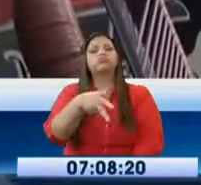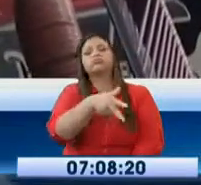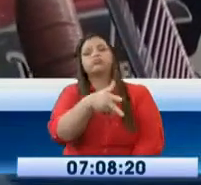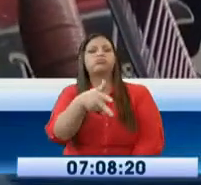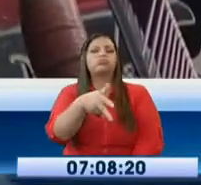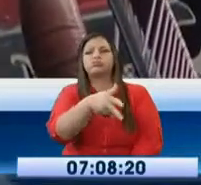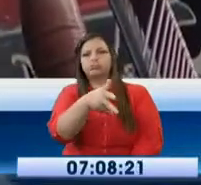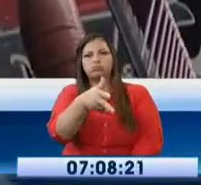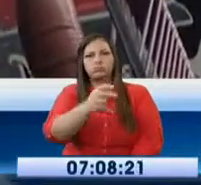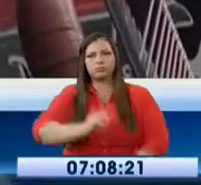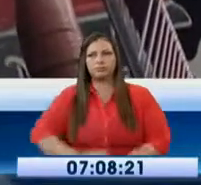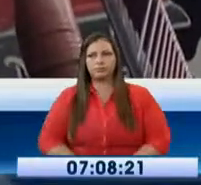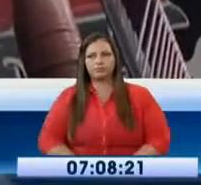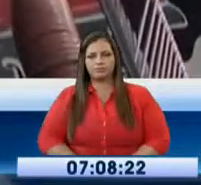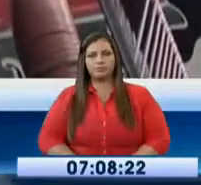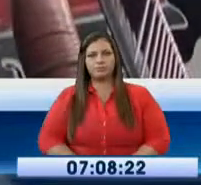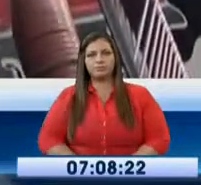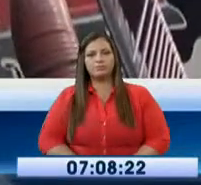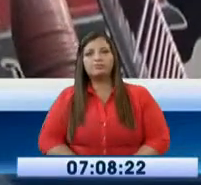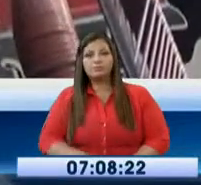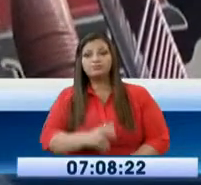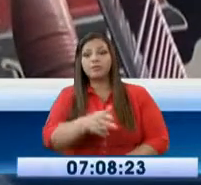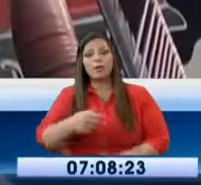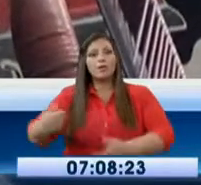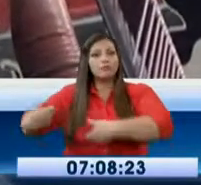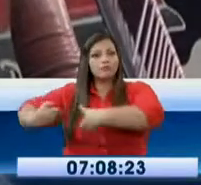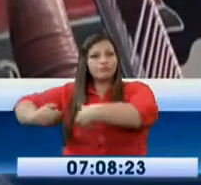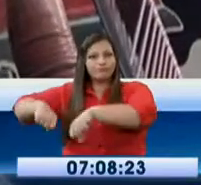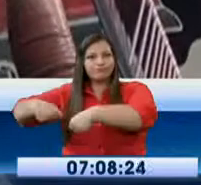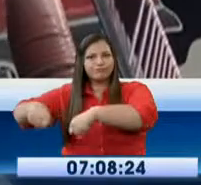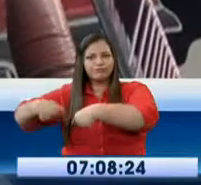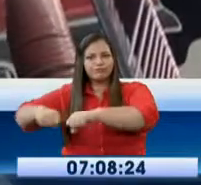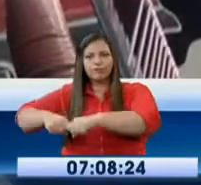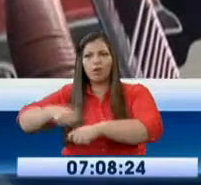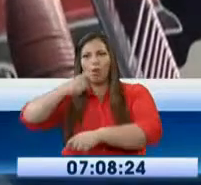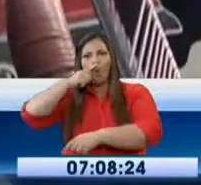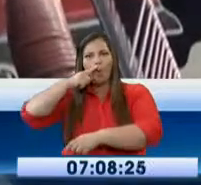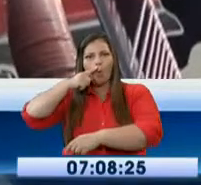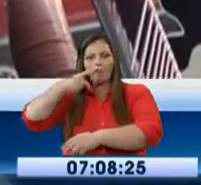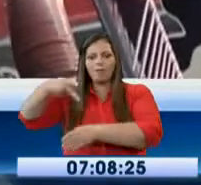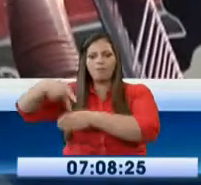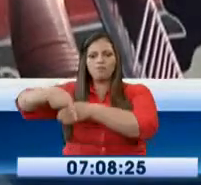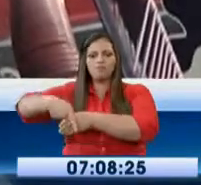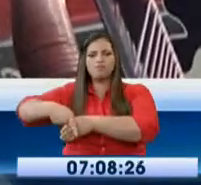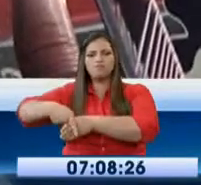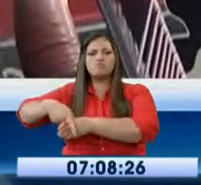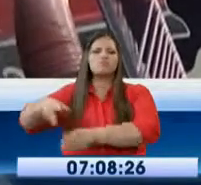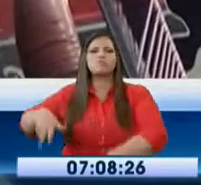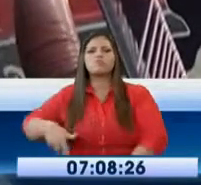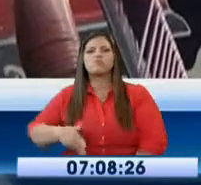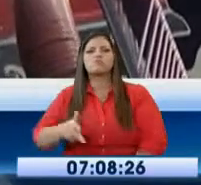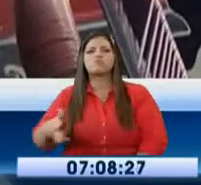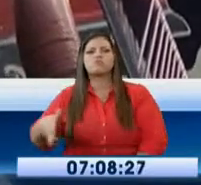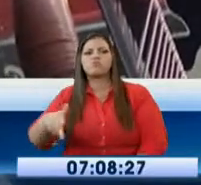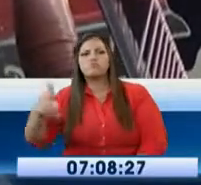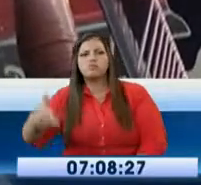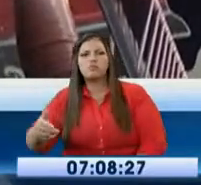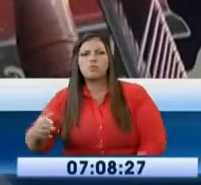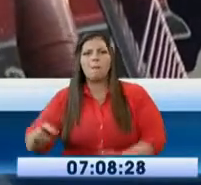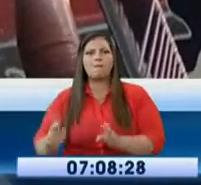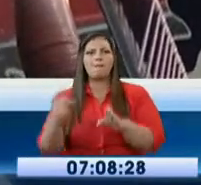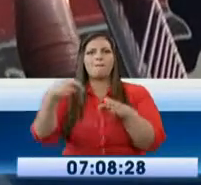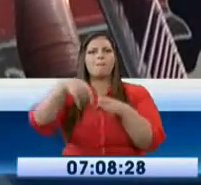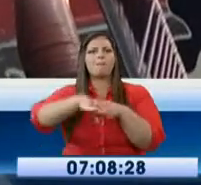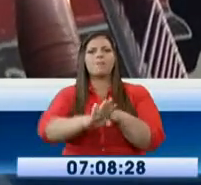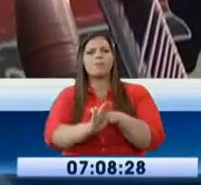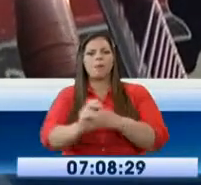afuera subió y después al ratito, como al minuto, boom, boom, se escucharon las detonaciones nada más, pero nosotros no hemos visto,